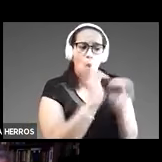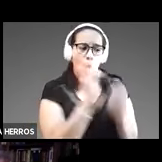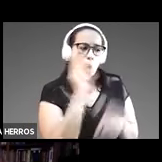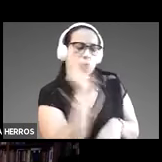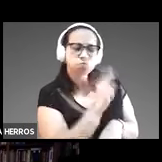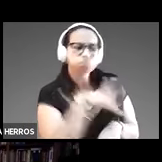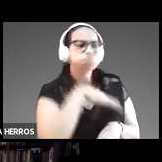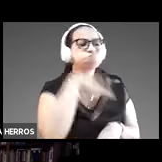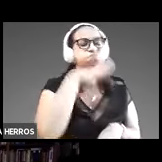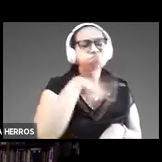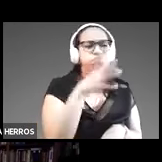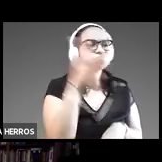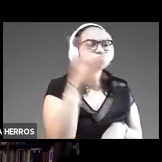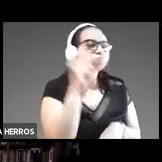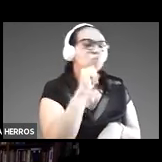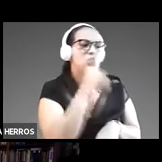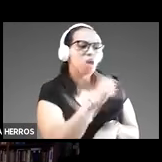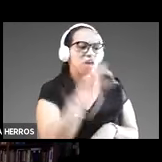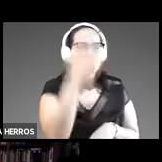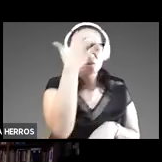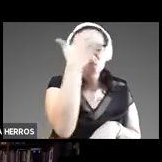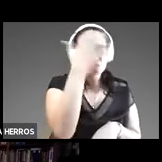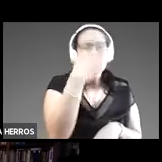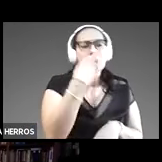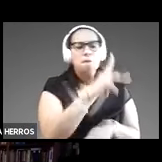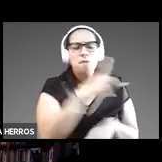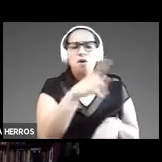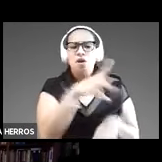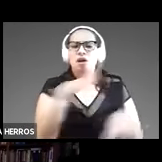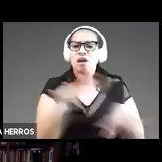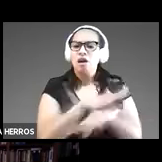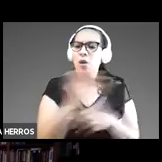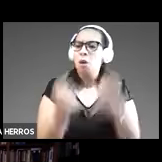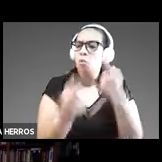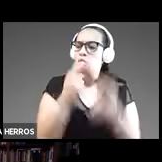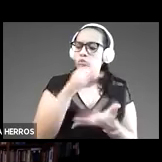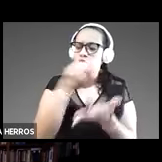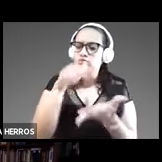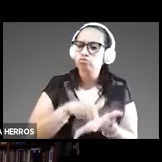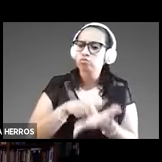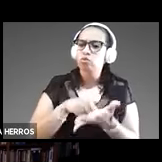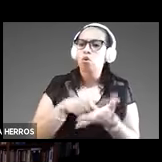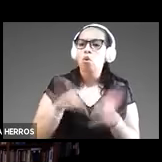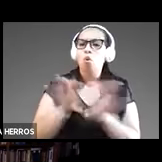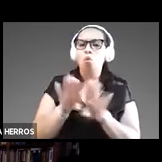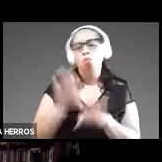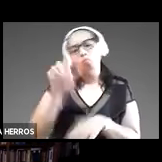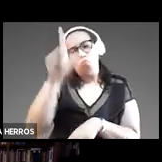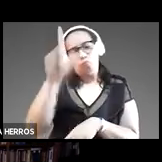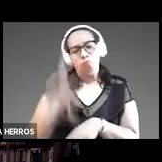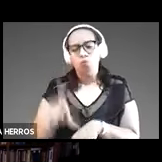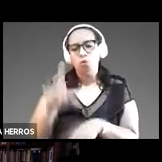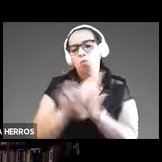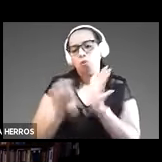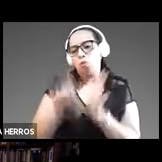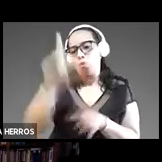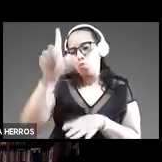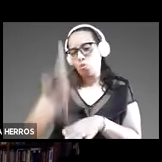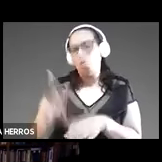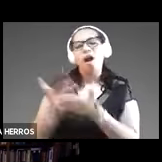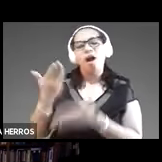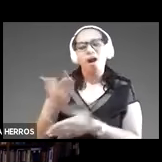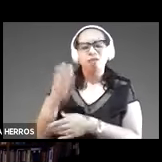no te reconocen, pero entonces se convierten ciertos espacios como los lunes, ¿no? En las escuelas cuando eran